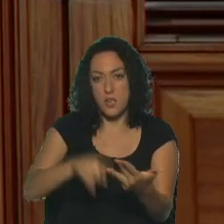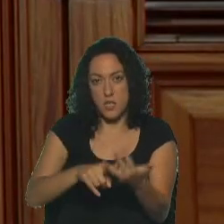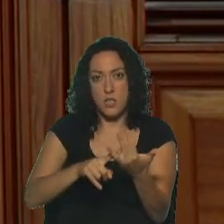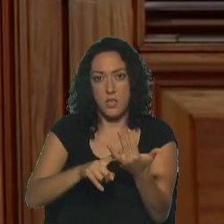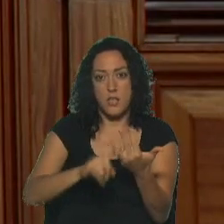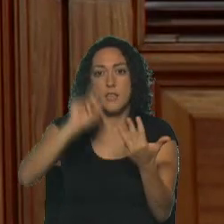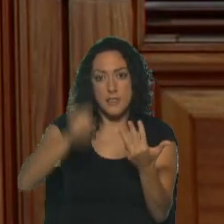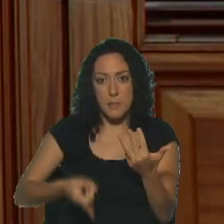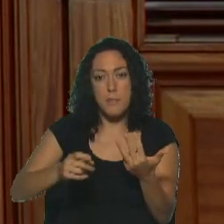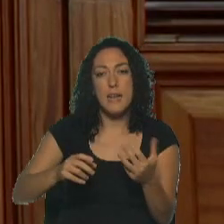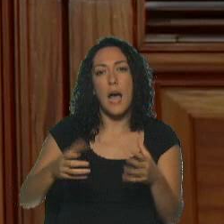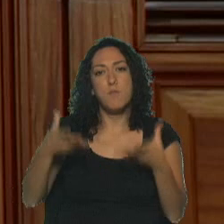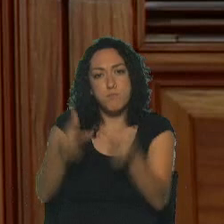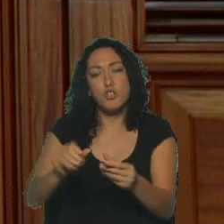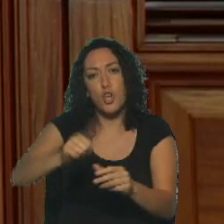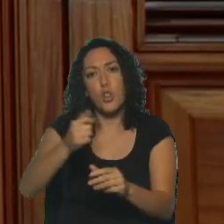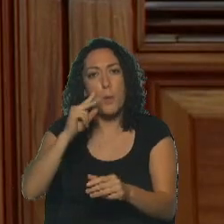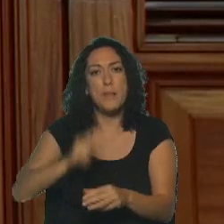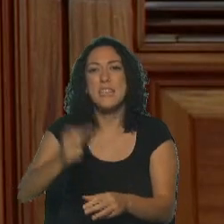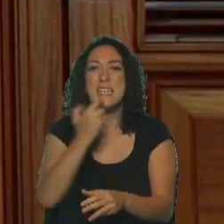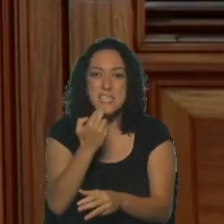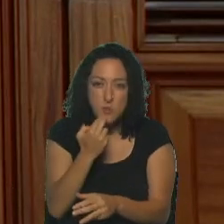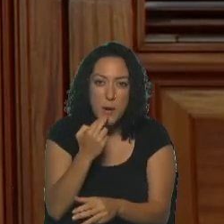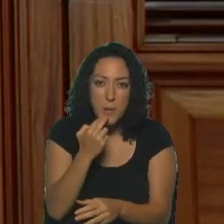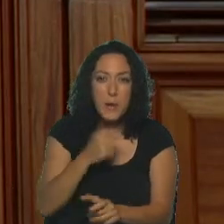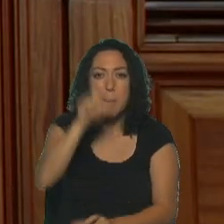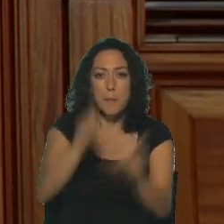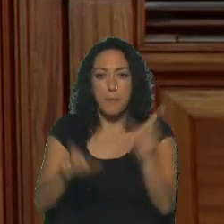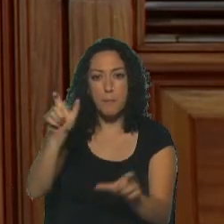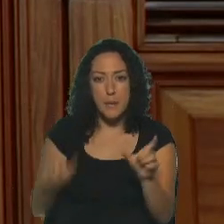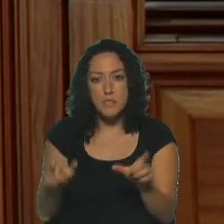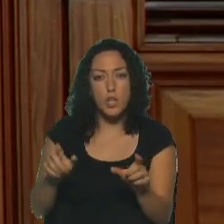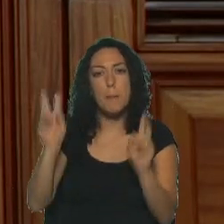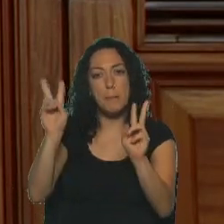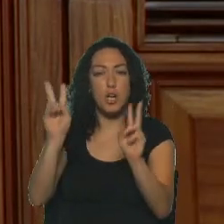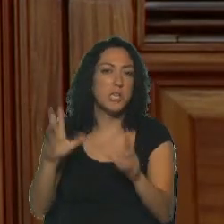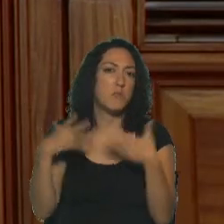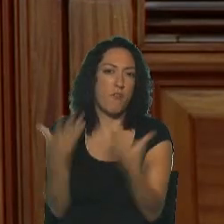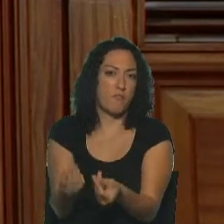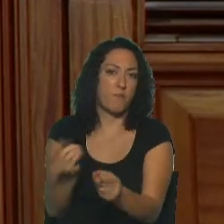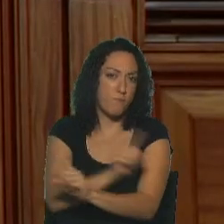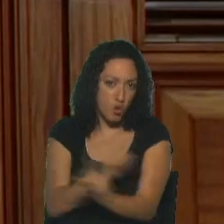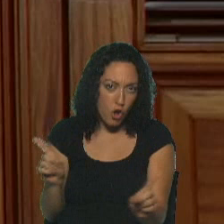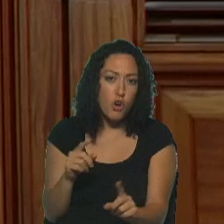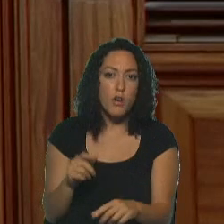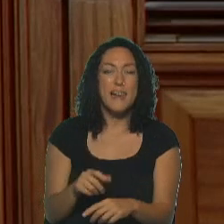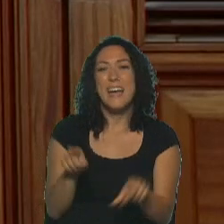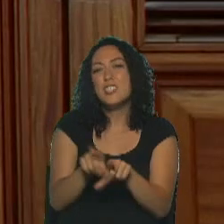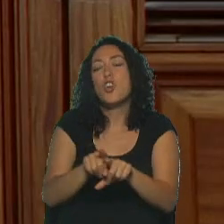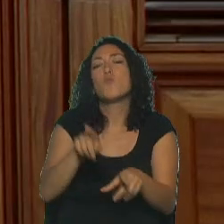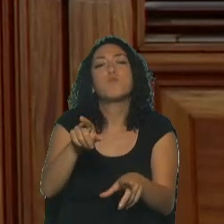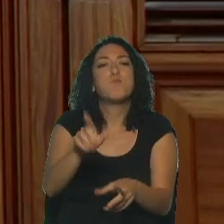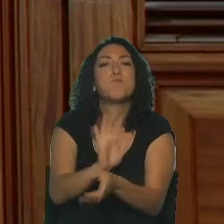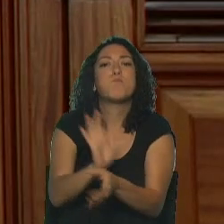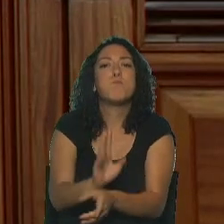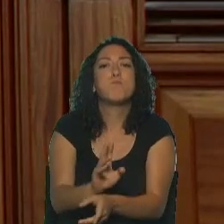también contribuye a la victoria que obtuvimos en el 2019 cuando nadie daba 2 pesos por el peronismo. Esto es lo que me están cobrando, esto es